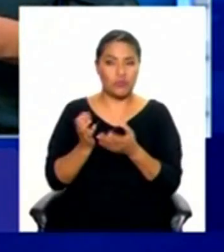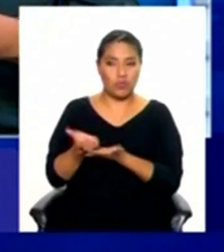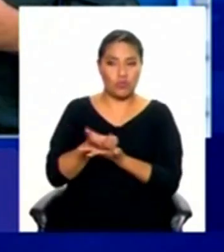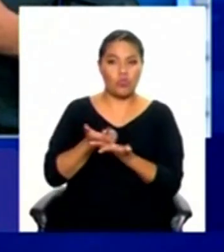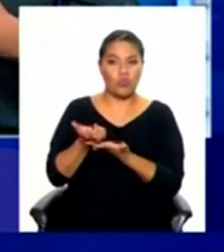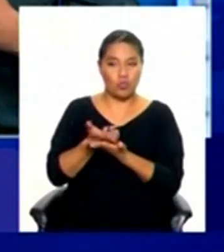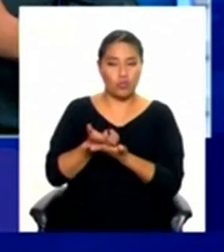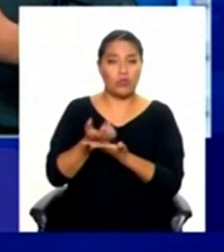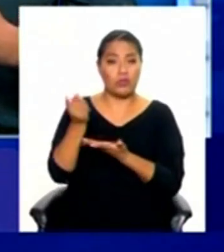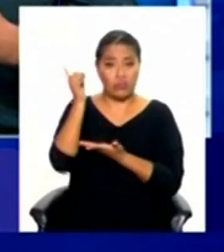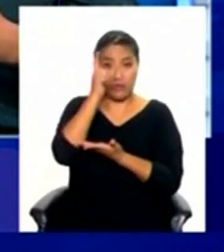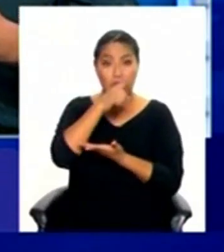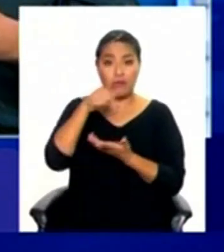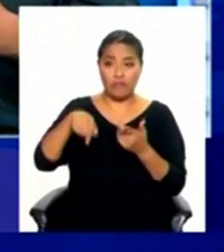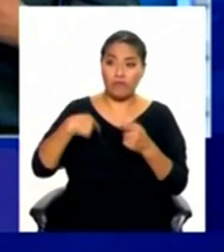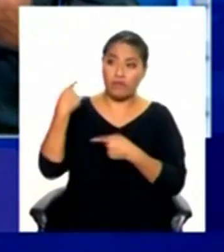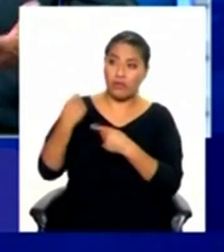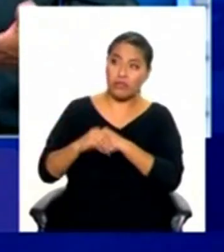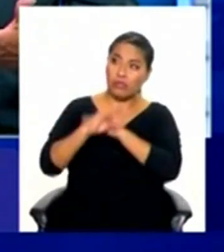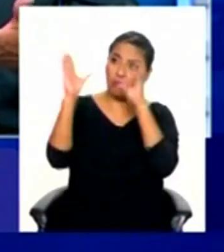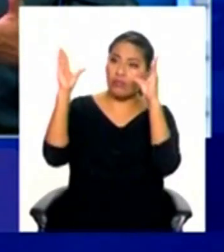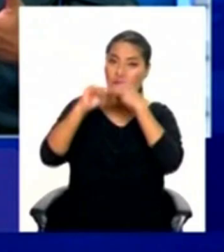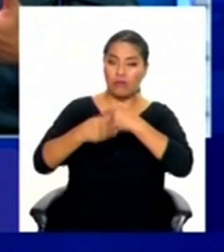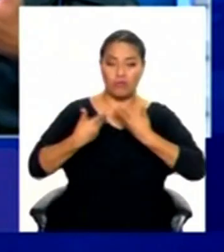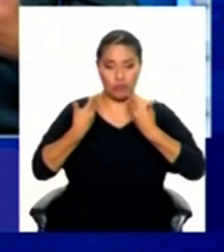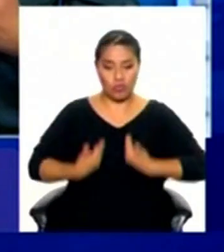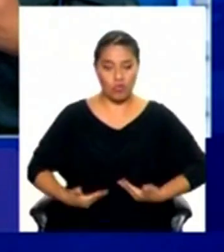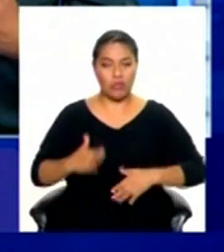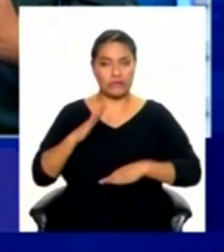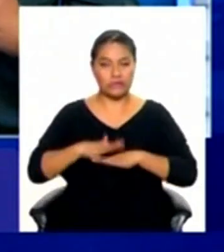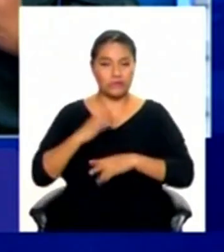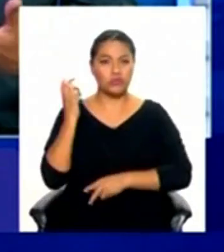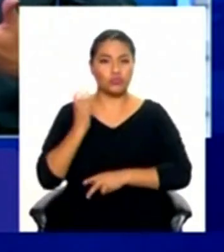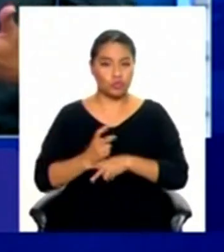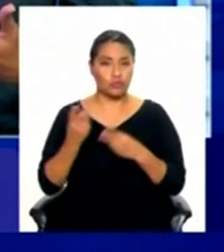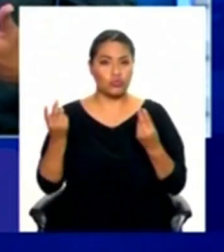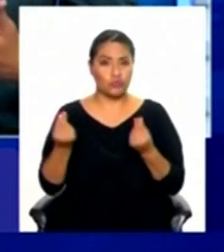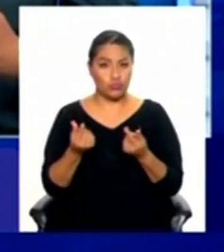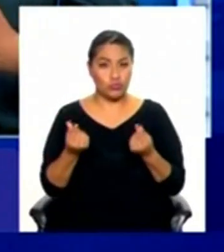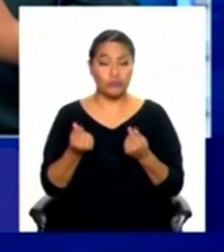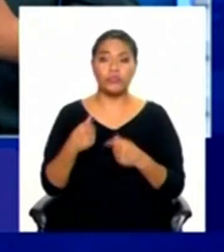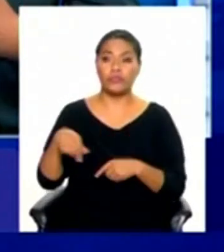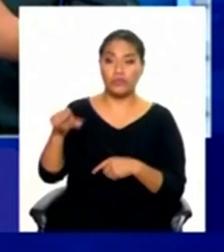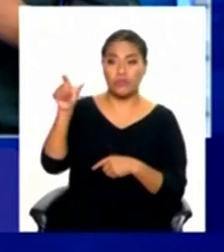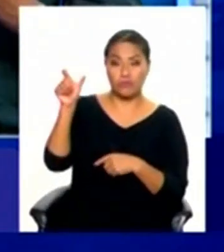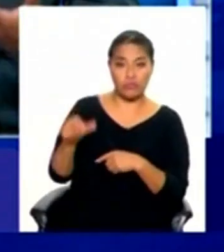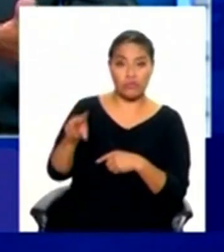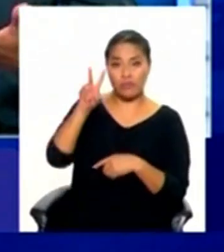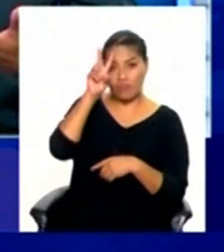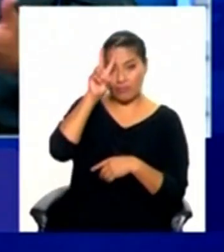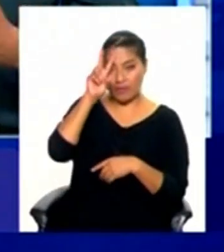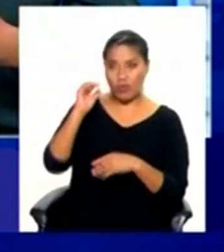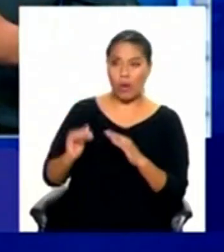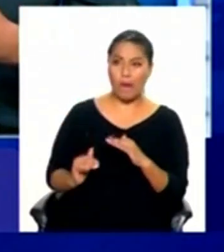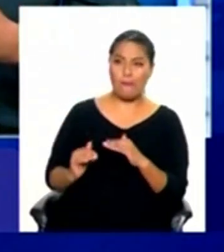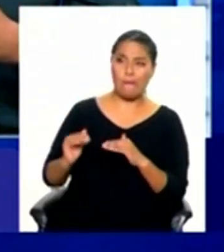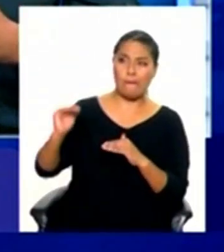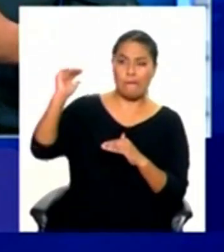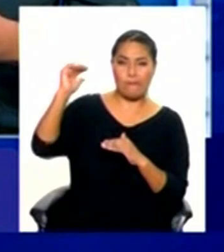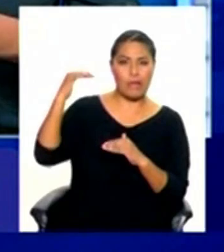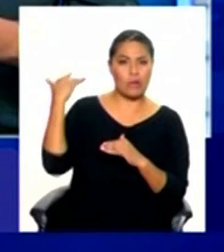o sea nos afecta en la vida diaria y como bien has indicado hay poblaciones muy vulnerables en el Perú la pobreza ha crecido